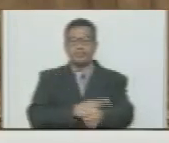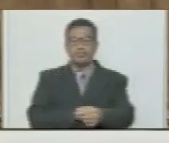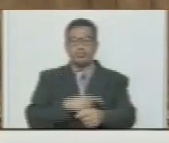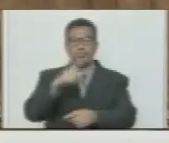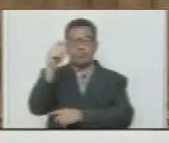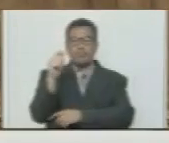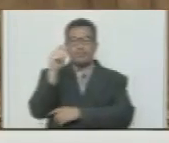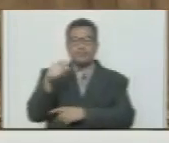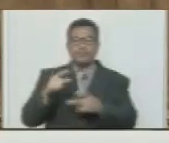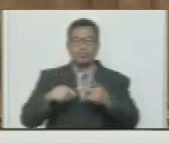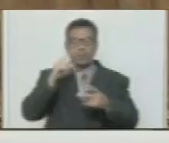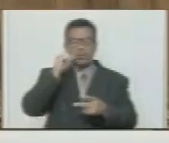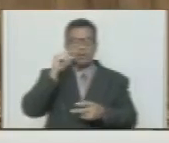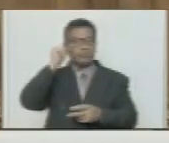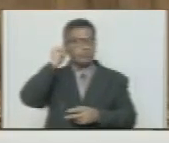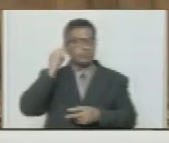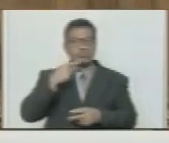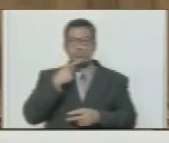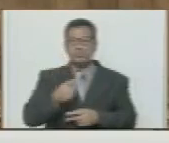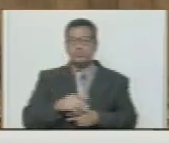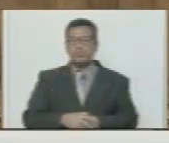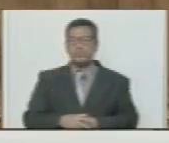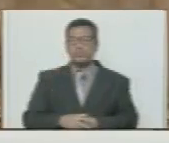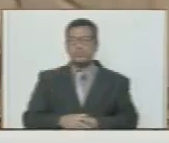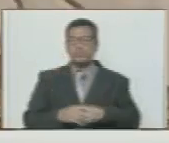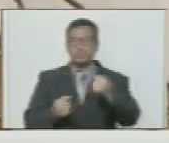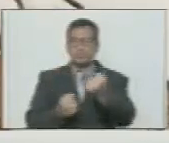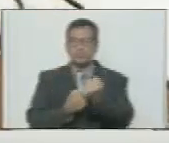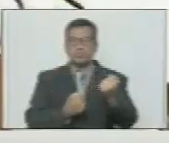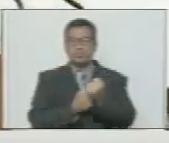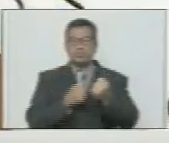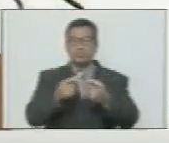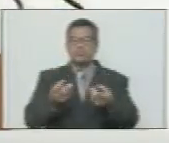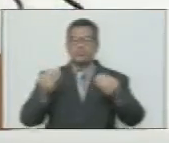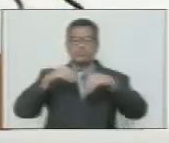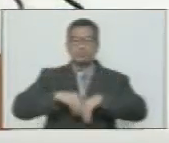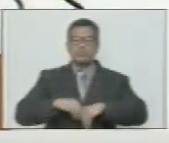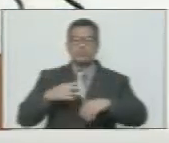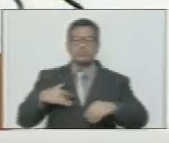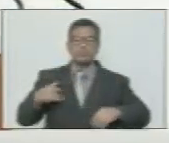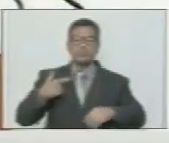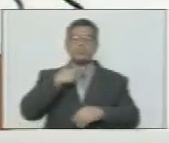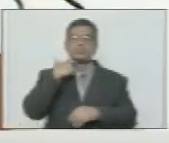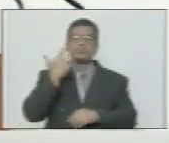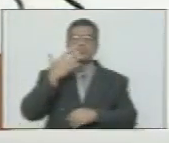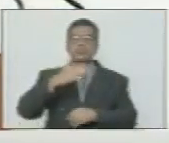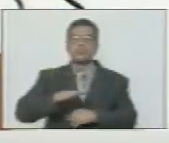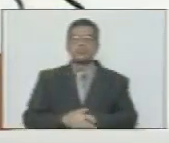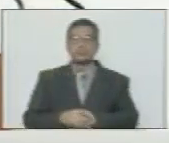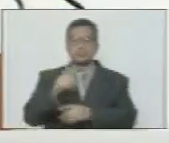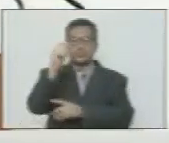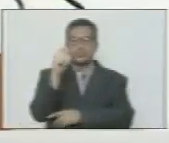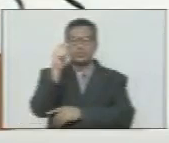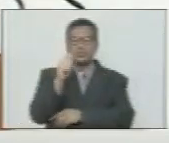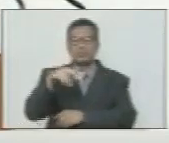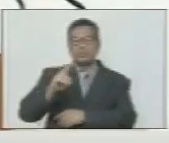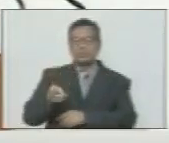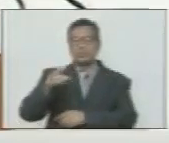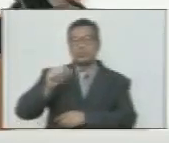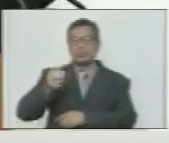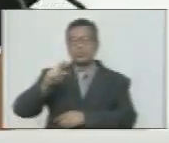hermanos diputados, hermanas diputadas, le pedimos que apoyemos este acuerdo por el sensible fallecimiento del